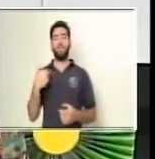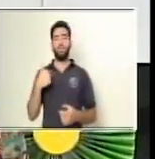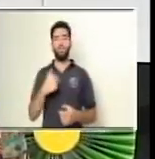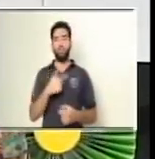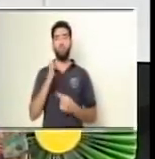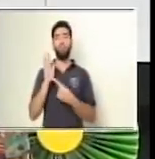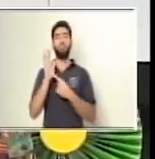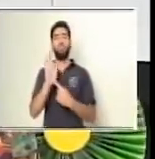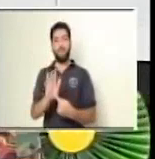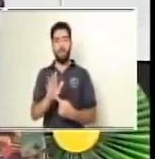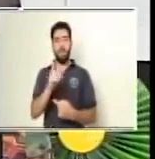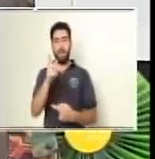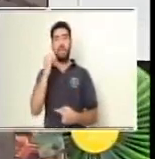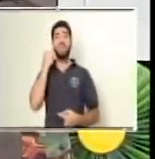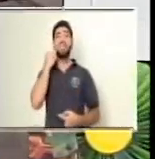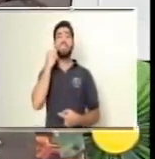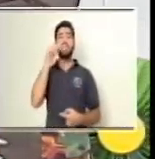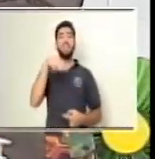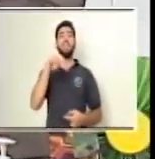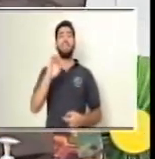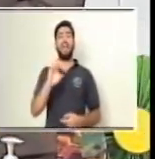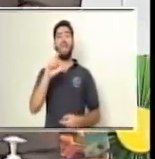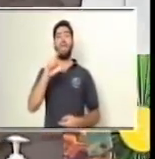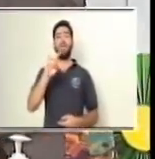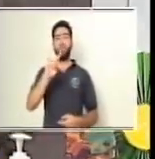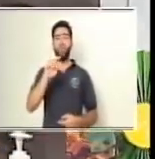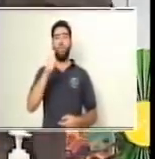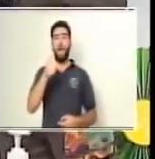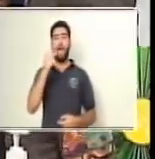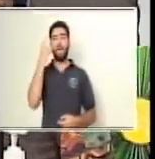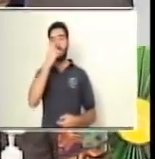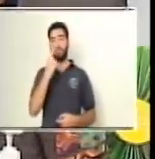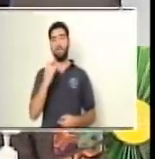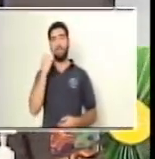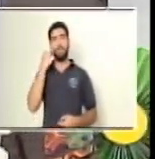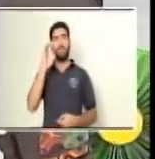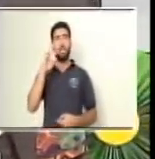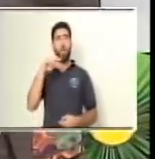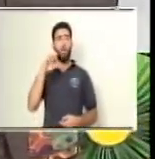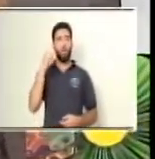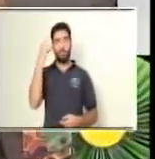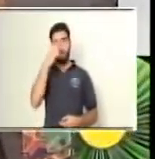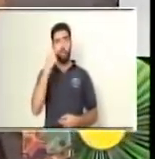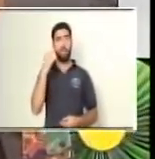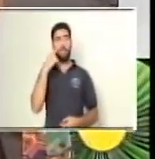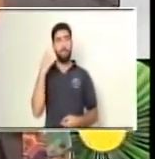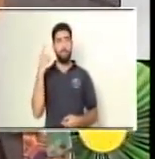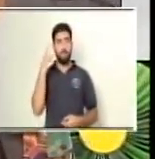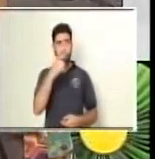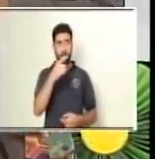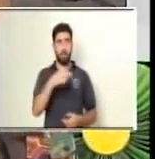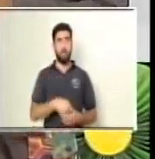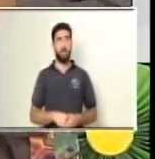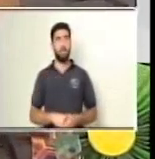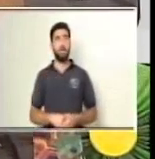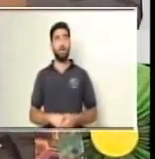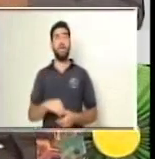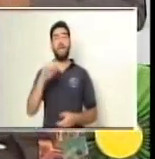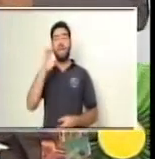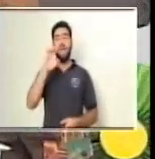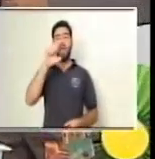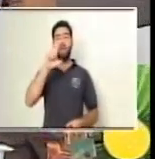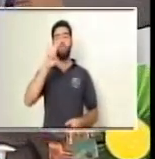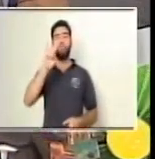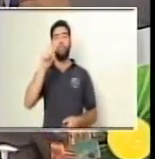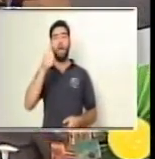inecuaciones. Vamos avanzando entonces en el tema y tenemos acá ejemplos de ecuaciones e